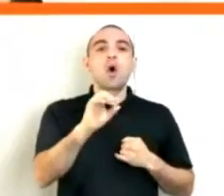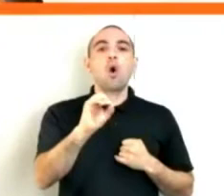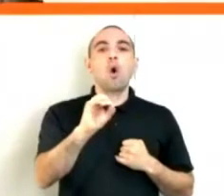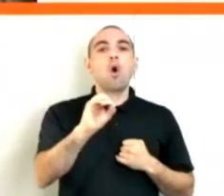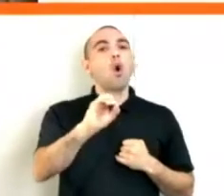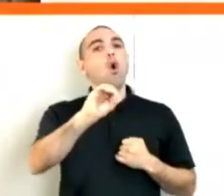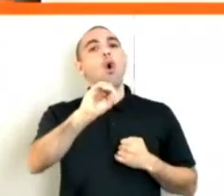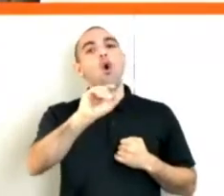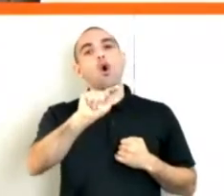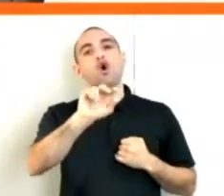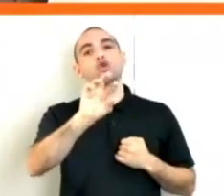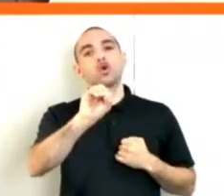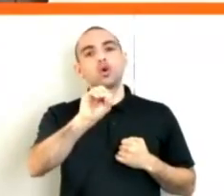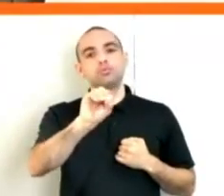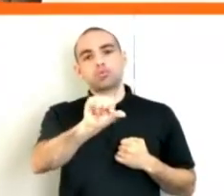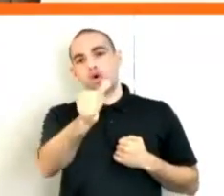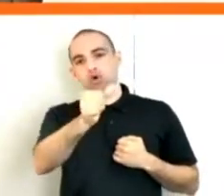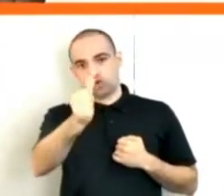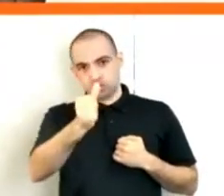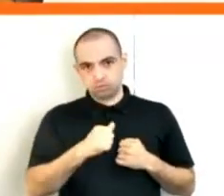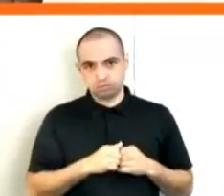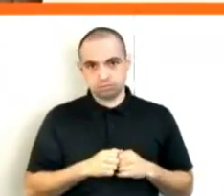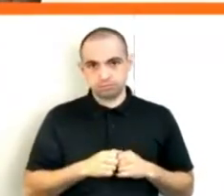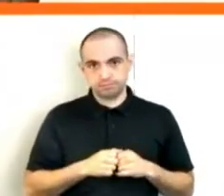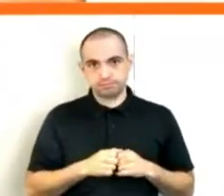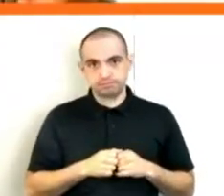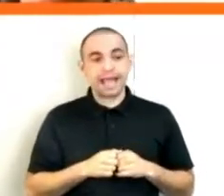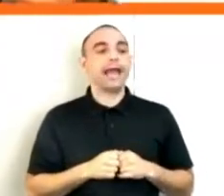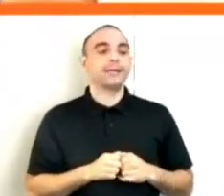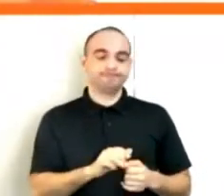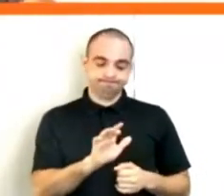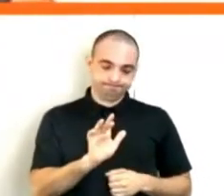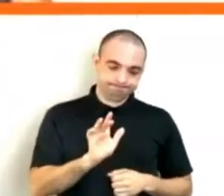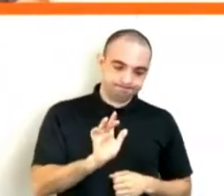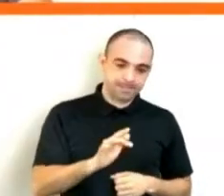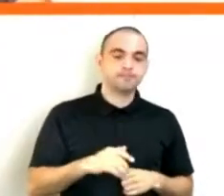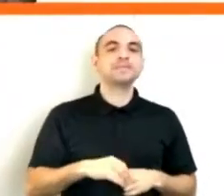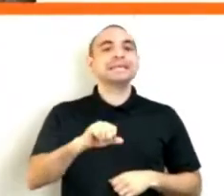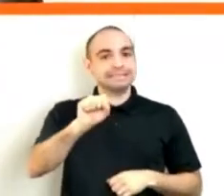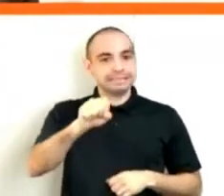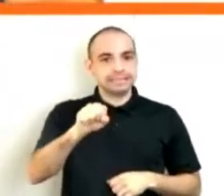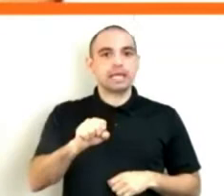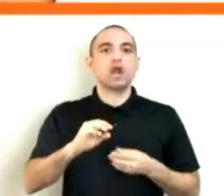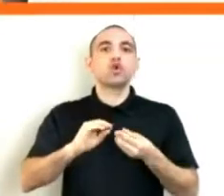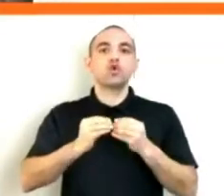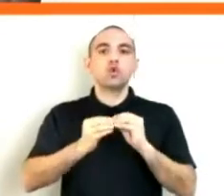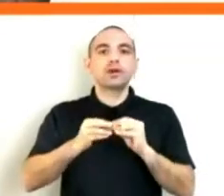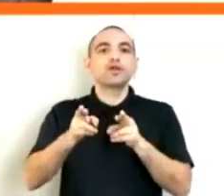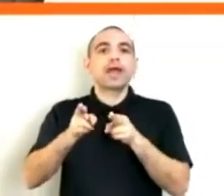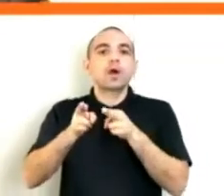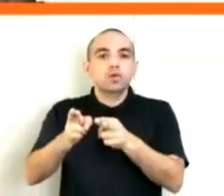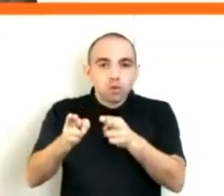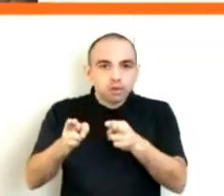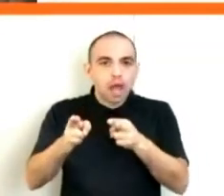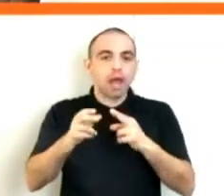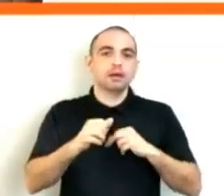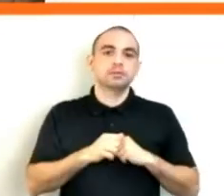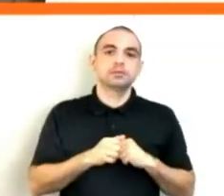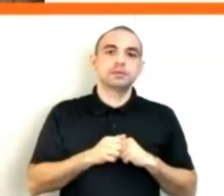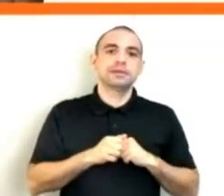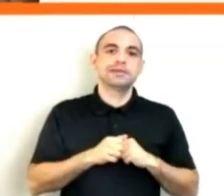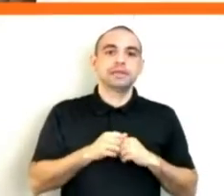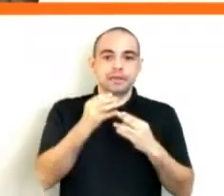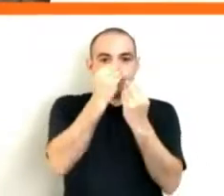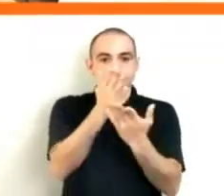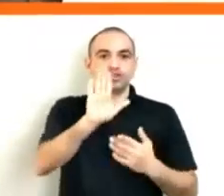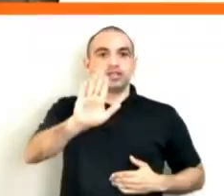Usted pone otros y ahí sí va entonces a entrar el número de ruta y luego entra el número de cuenta